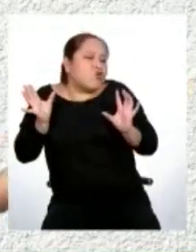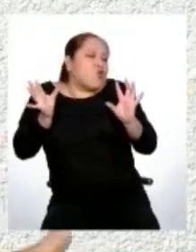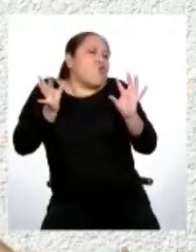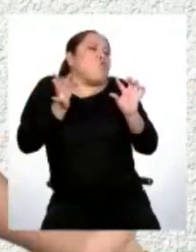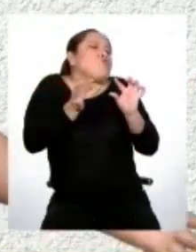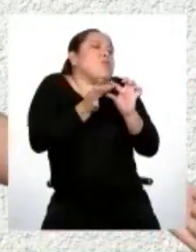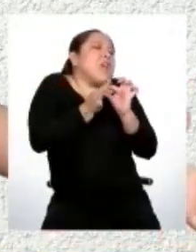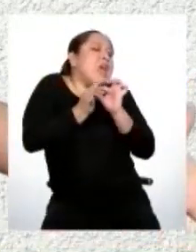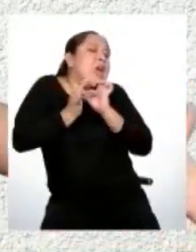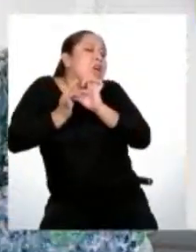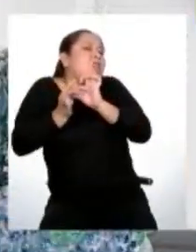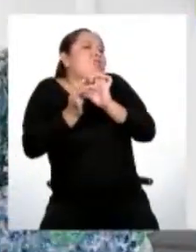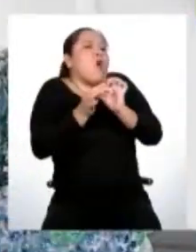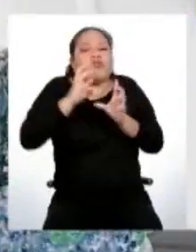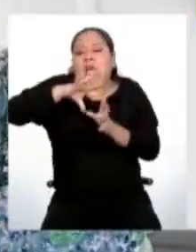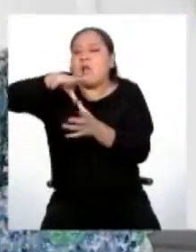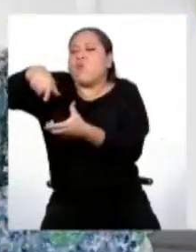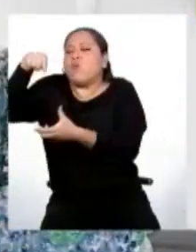nos necesita.